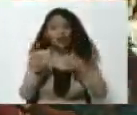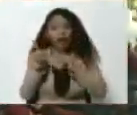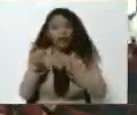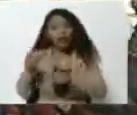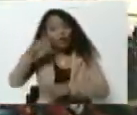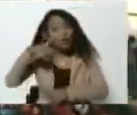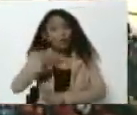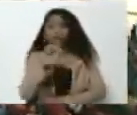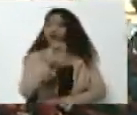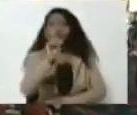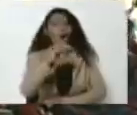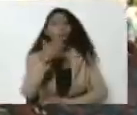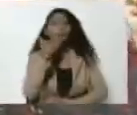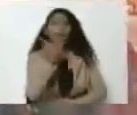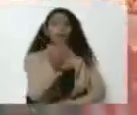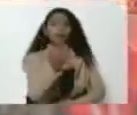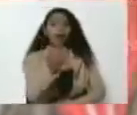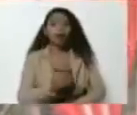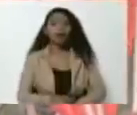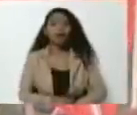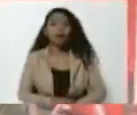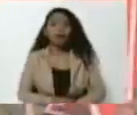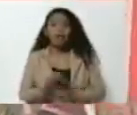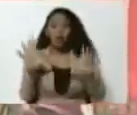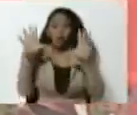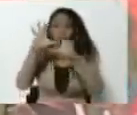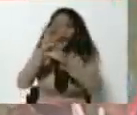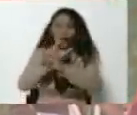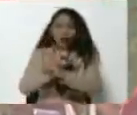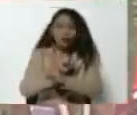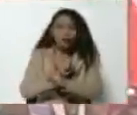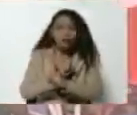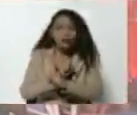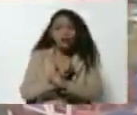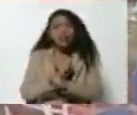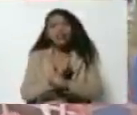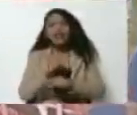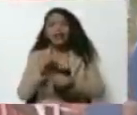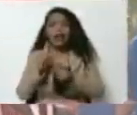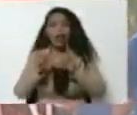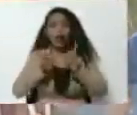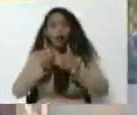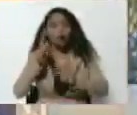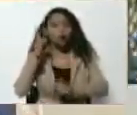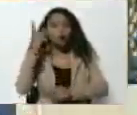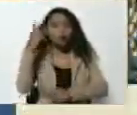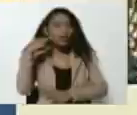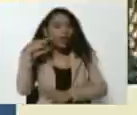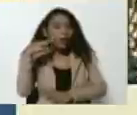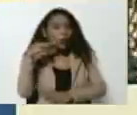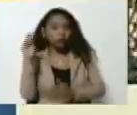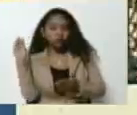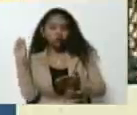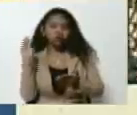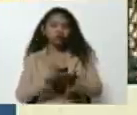pueblo no permitiría que la oscuridad, que los heraldos negros se